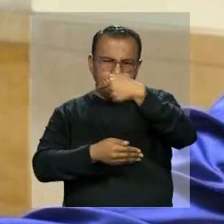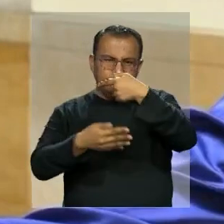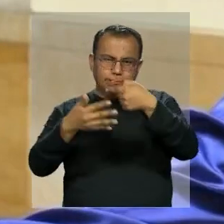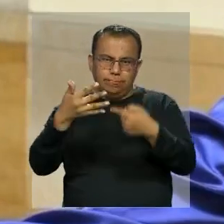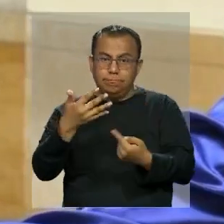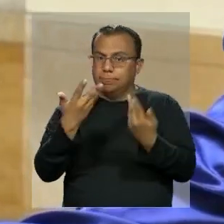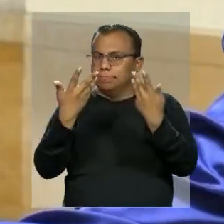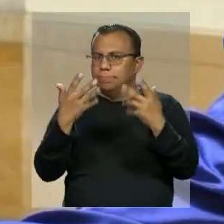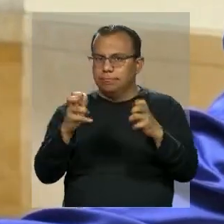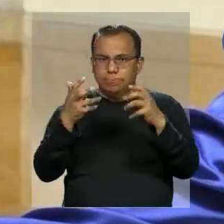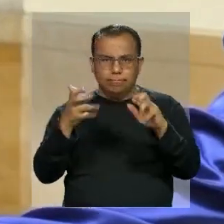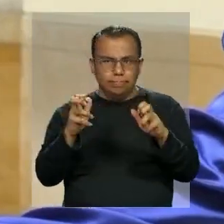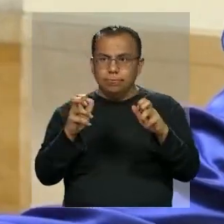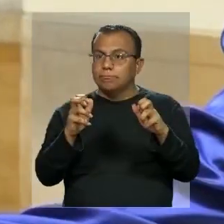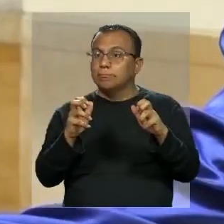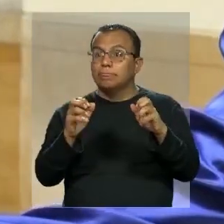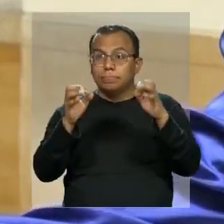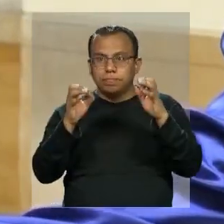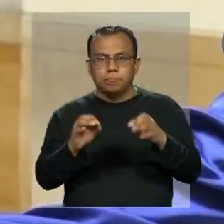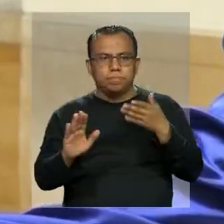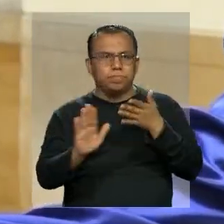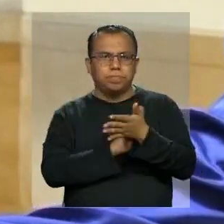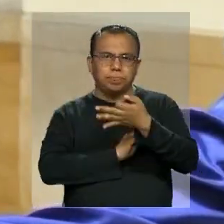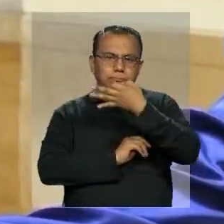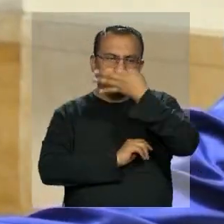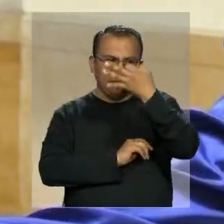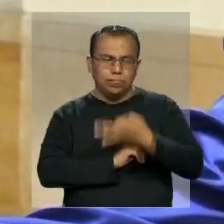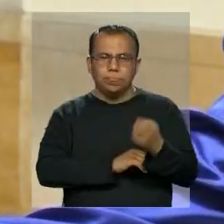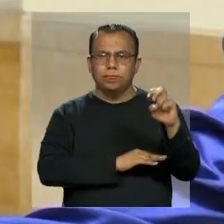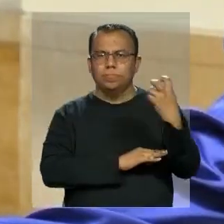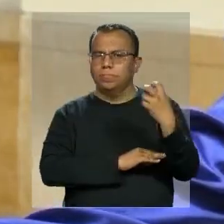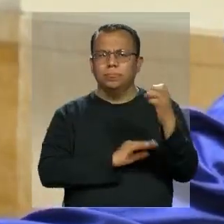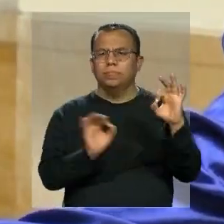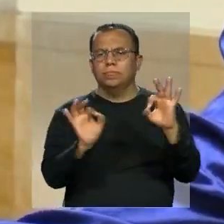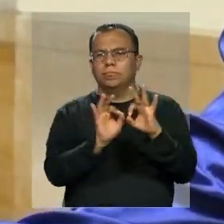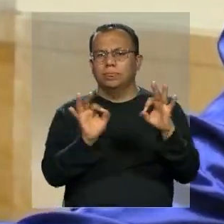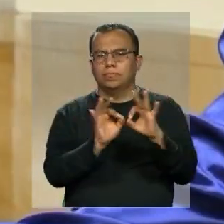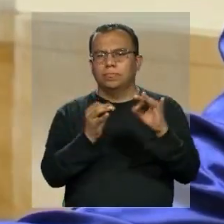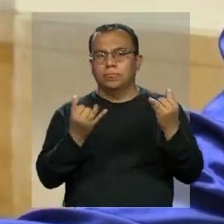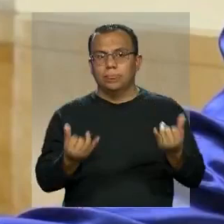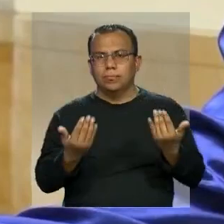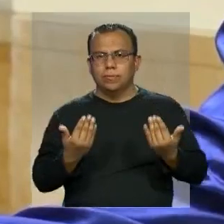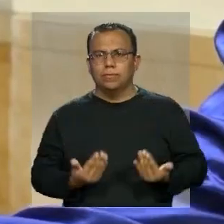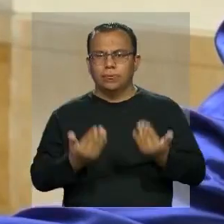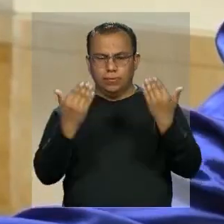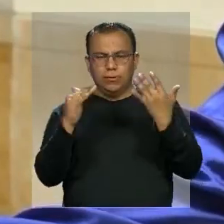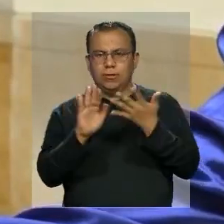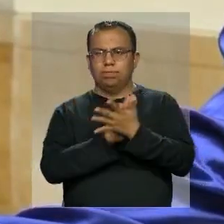no querer presentar una denuncia formal en la Fiscalía, sencillamente que esto sirva